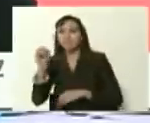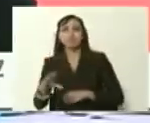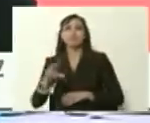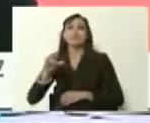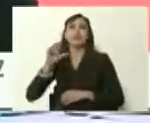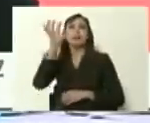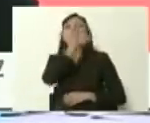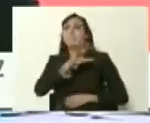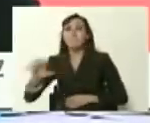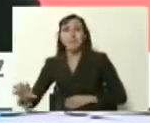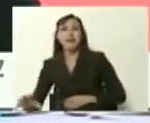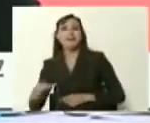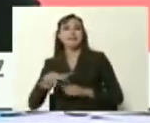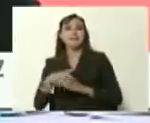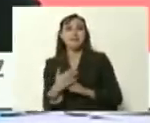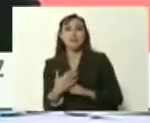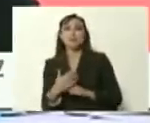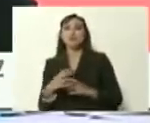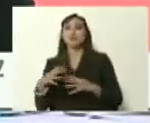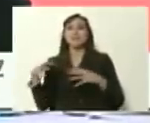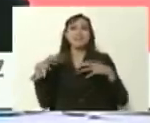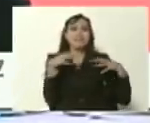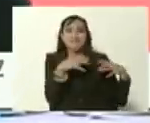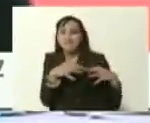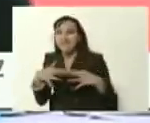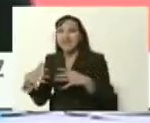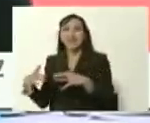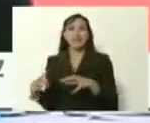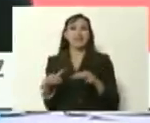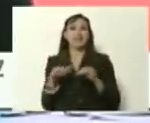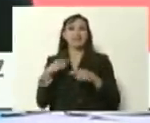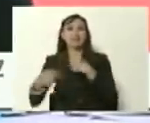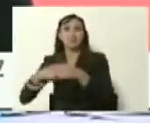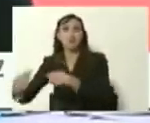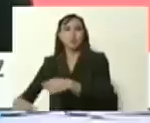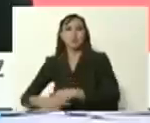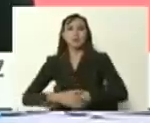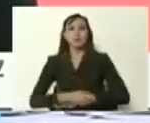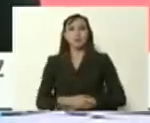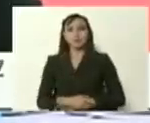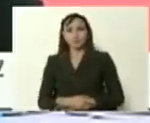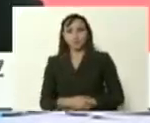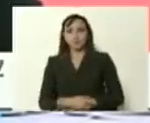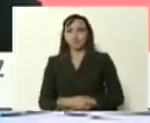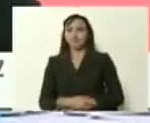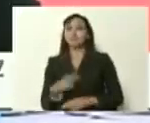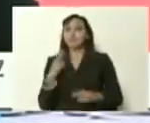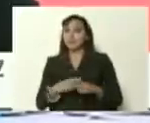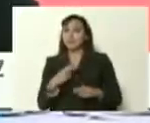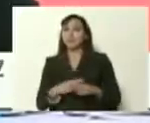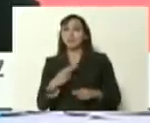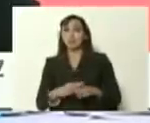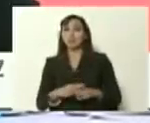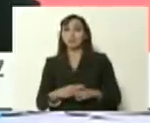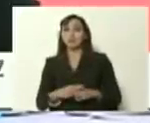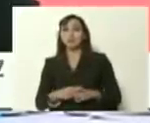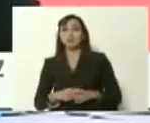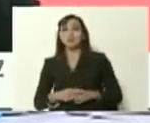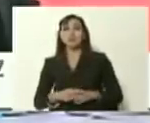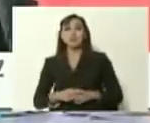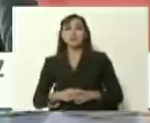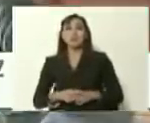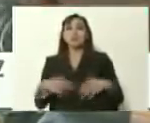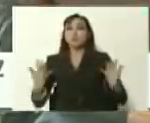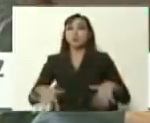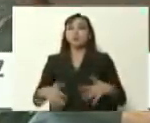países en situaciones de guerra convencional. Esta gravísima situación derivada de